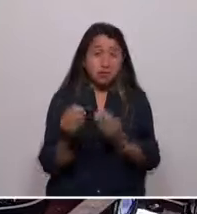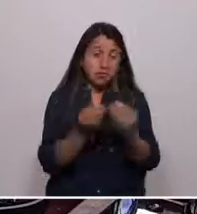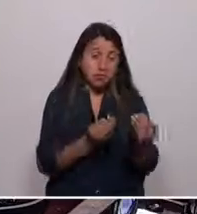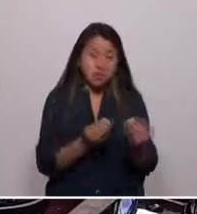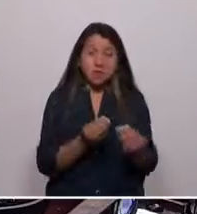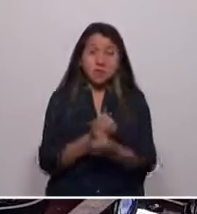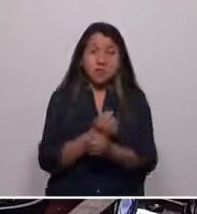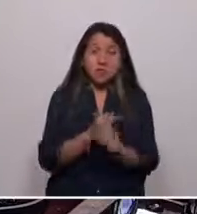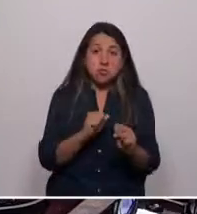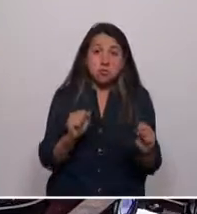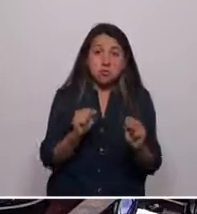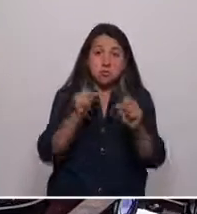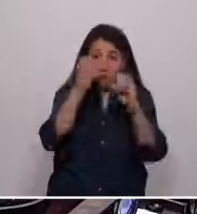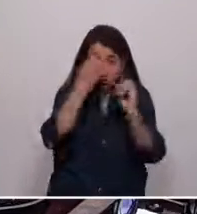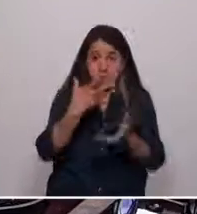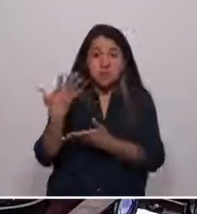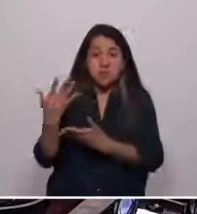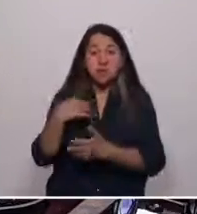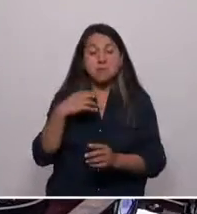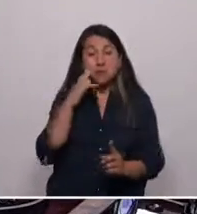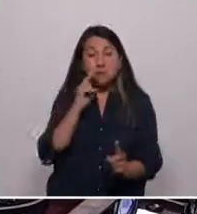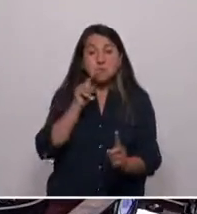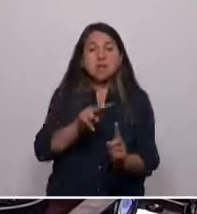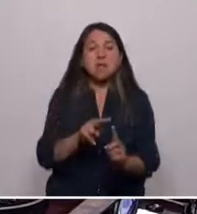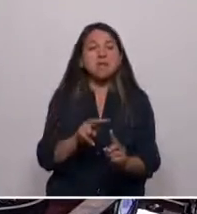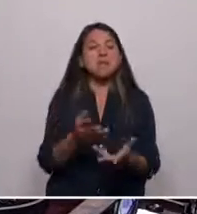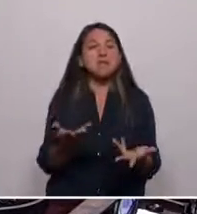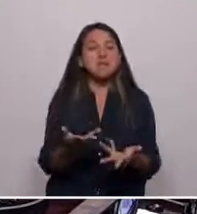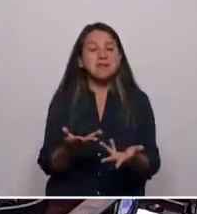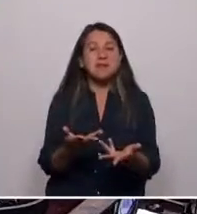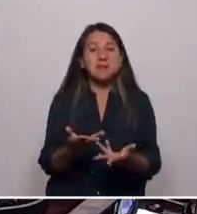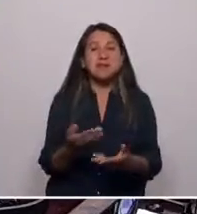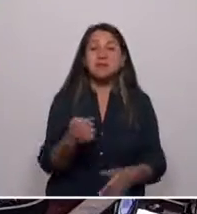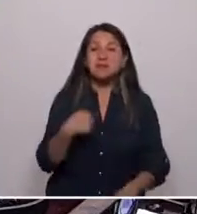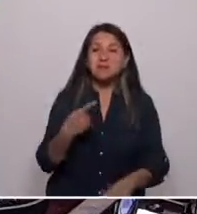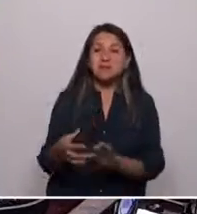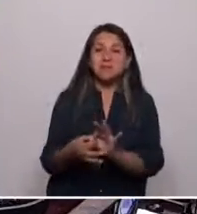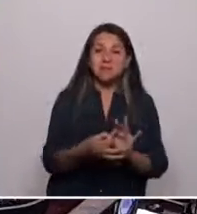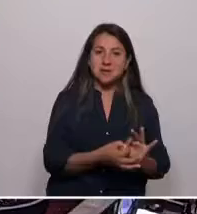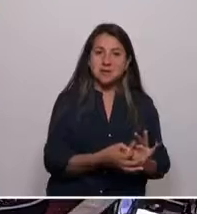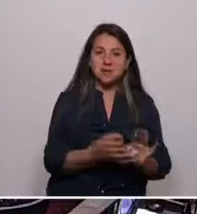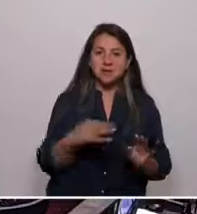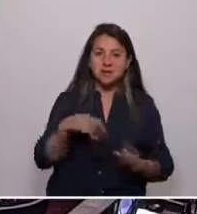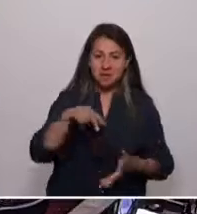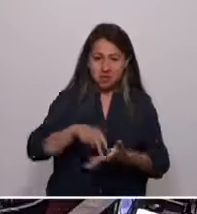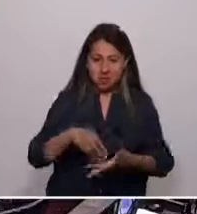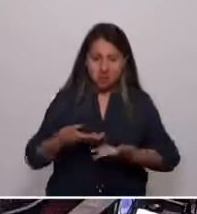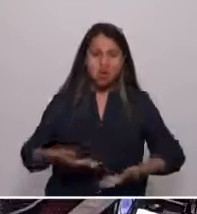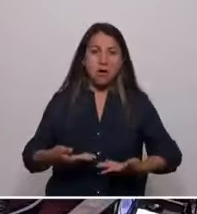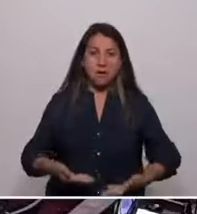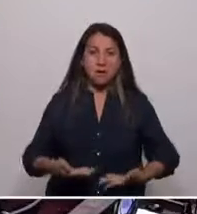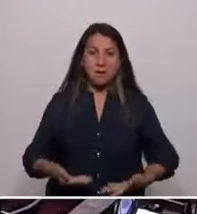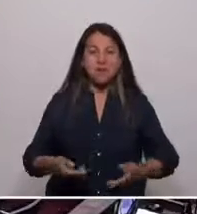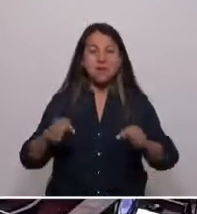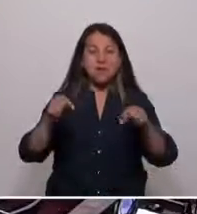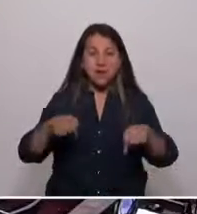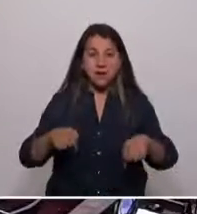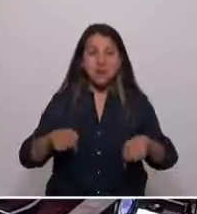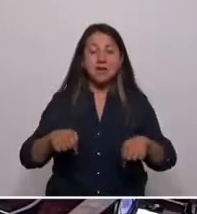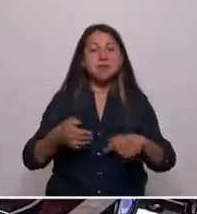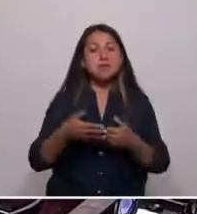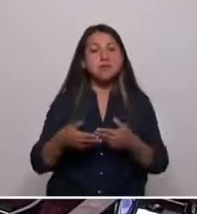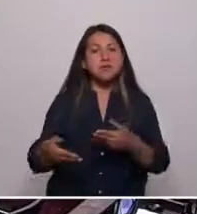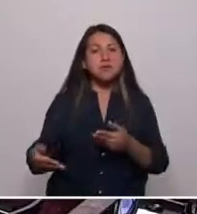podemos soslayar y que en mi mirada es justamente una de las causas por las cuales estamos aquí, en este inédito